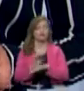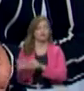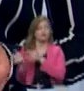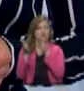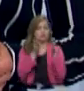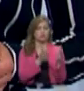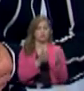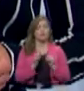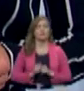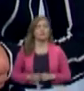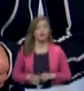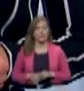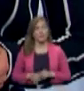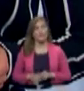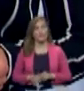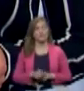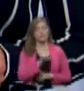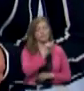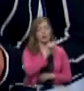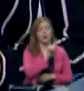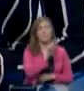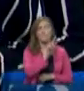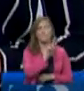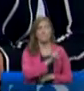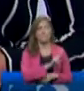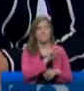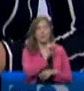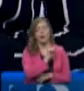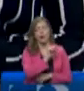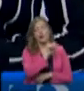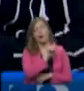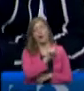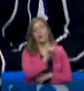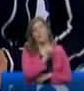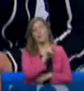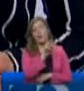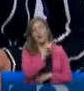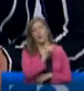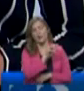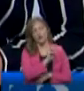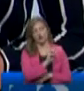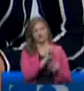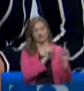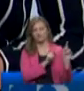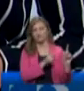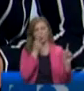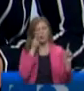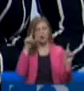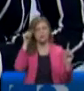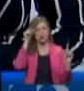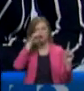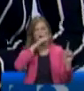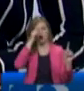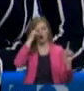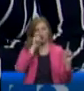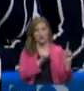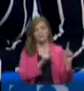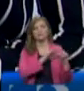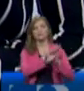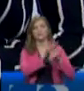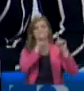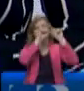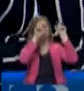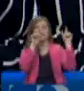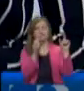Vinicio Alvarado no solo aparece mencionado en la investigación de Arroz Verde como quien autoriza ciertos desembolsos para gastos de campaña de